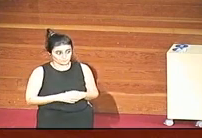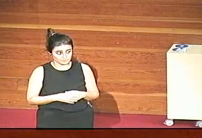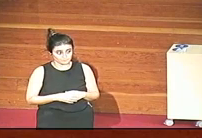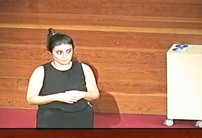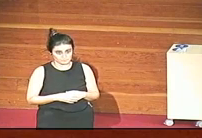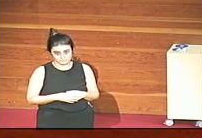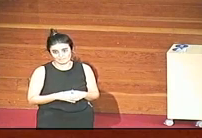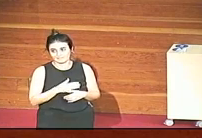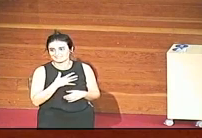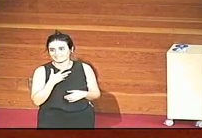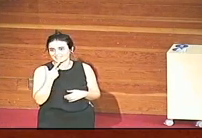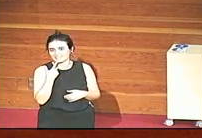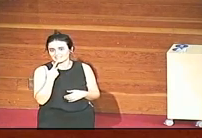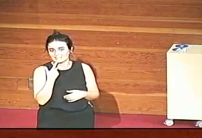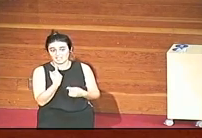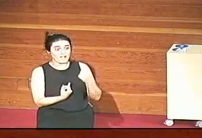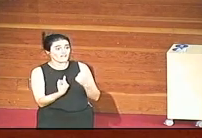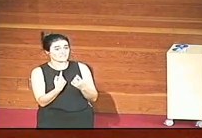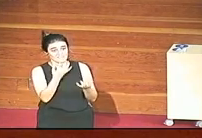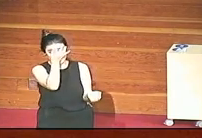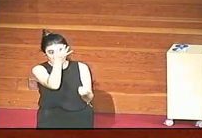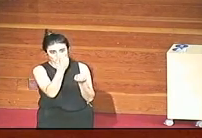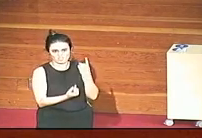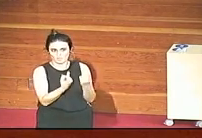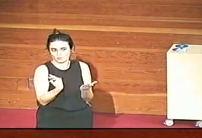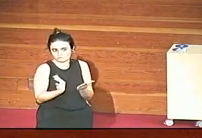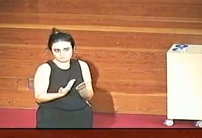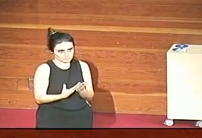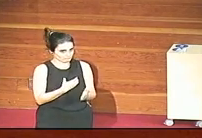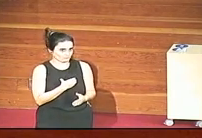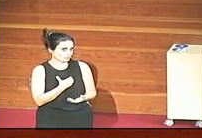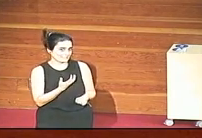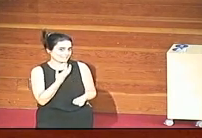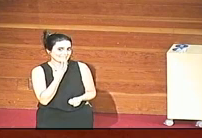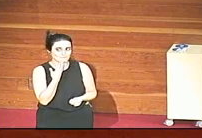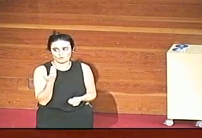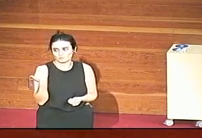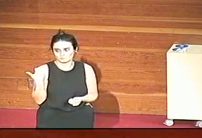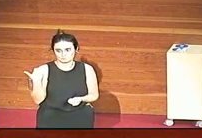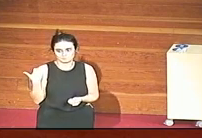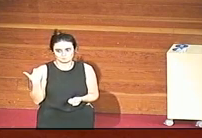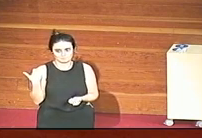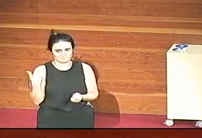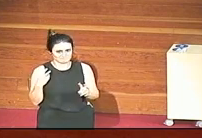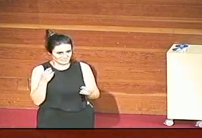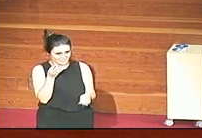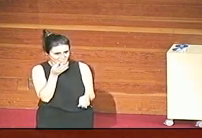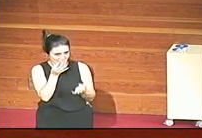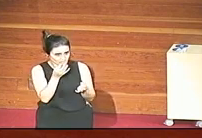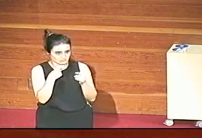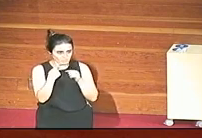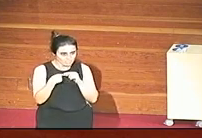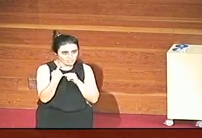que no siempre se pueden verificar como por ejemplo hemos vivido todo ese aluvión de datos que nos daban cada día